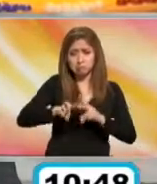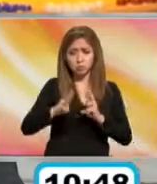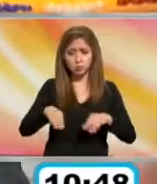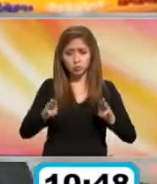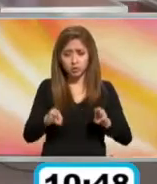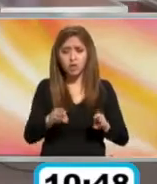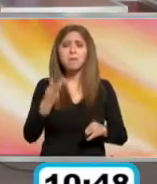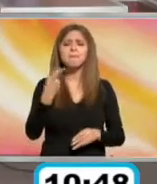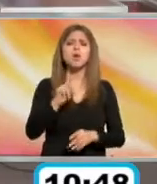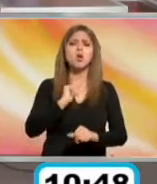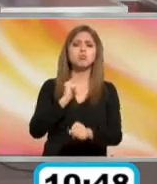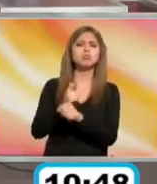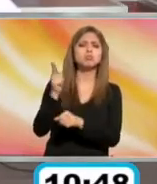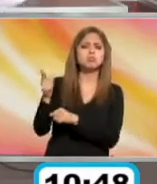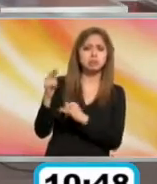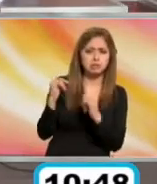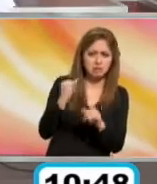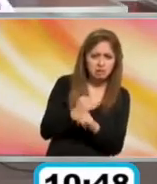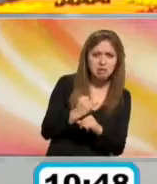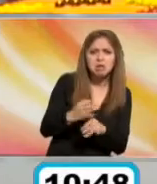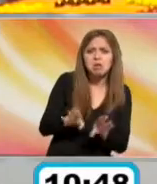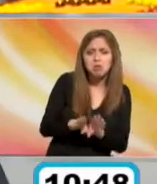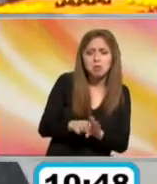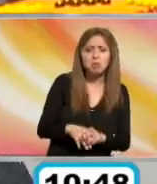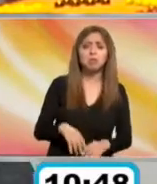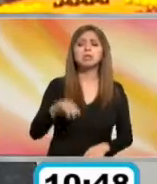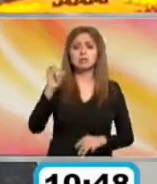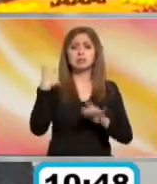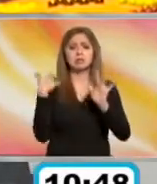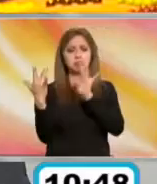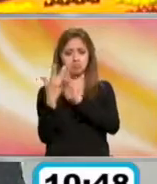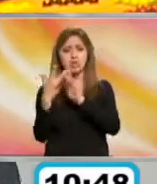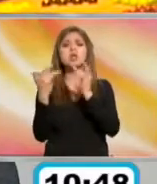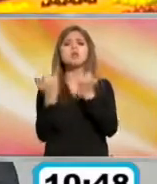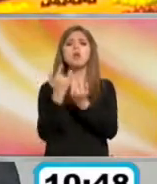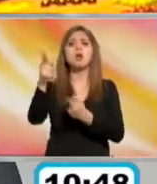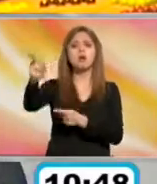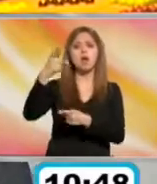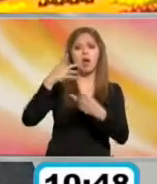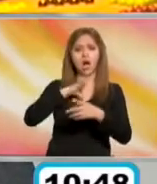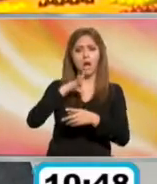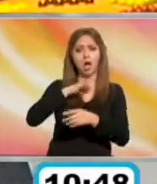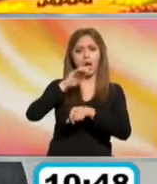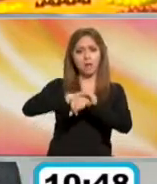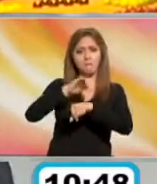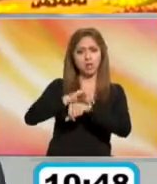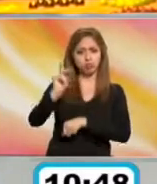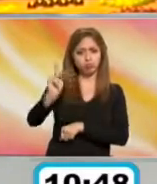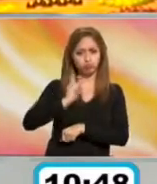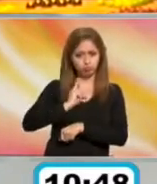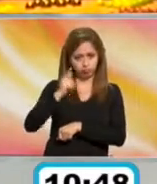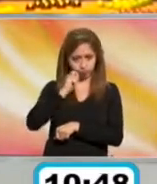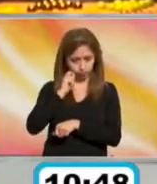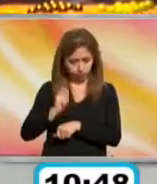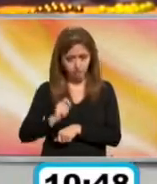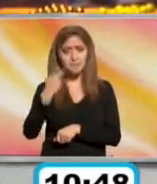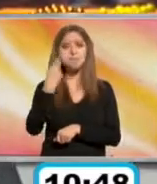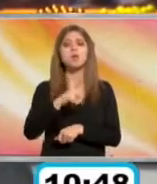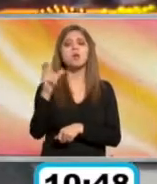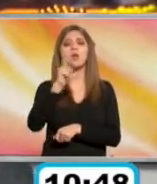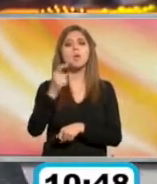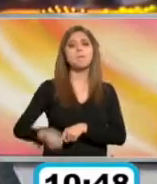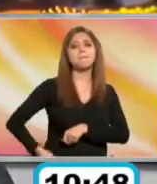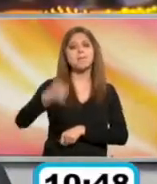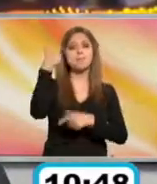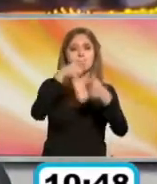redes sociales? Sí, cómo? por redes sociales, tenemos amigos en común, entonces de alguna manera siempre estuvimos como muy cerca. Cuando sale el primer disco